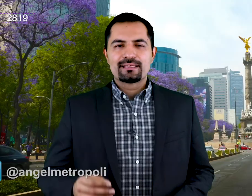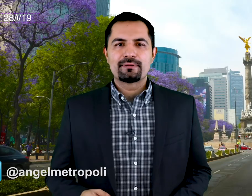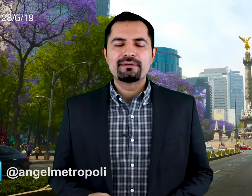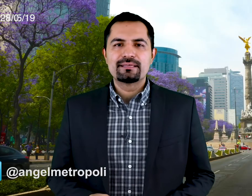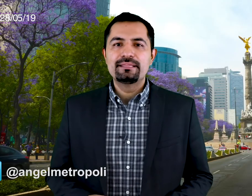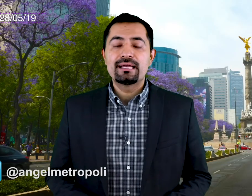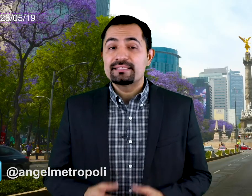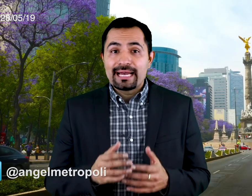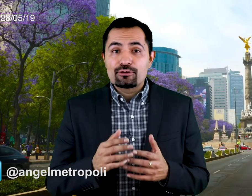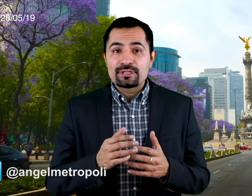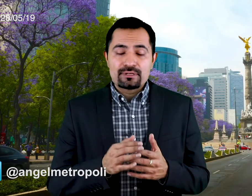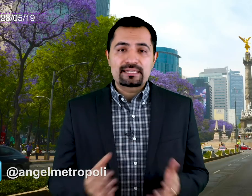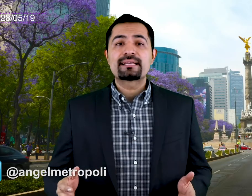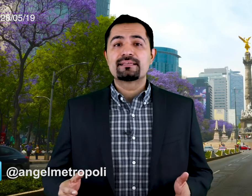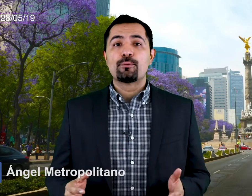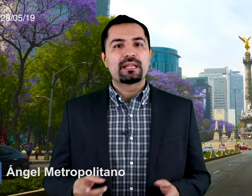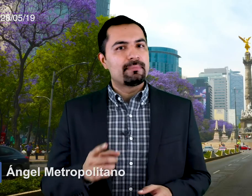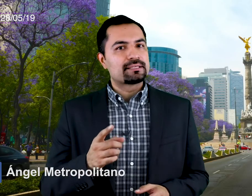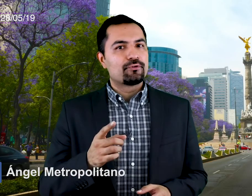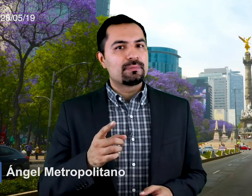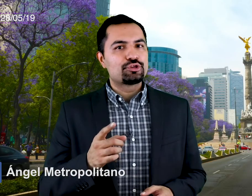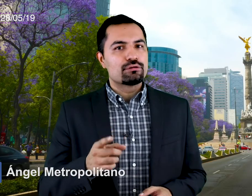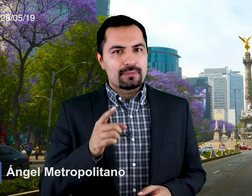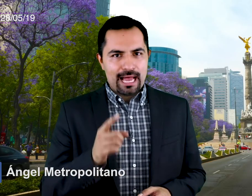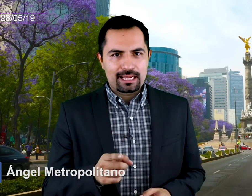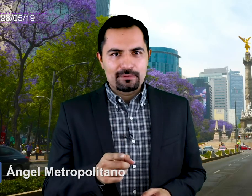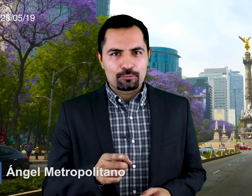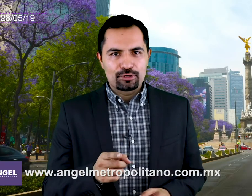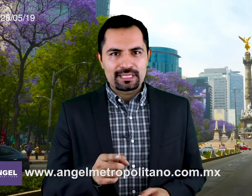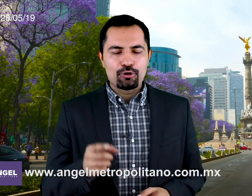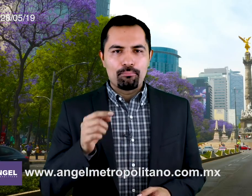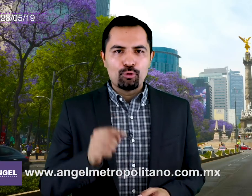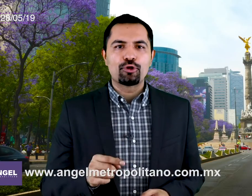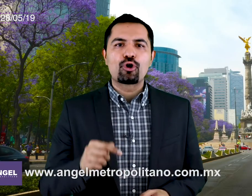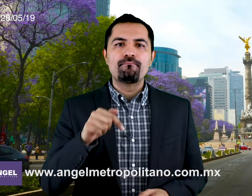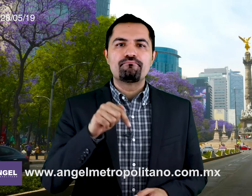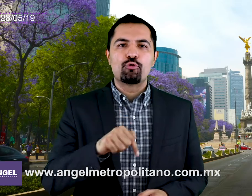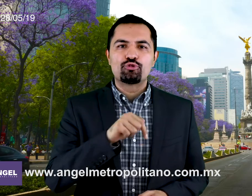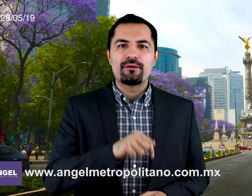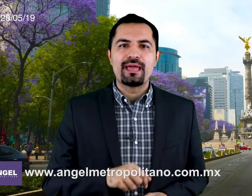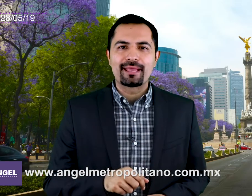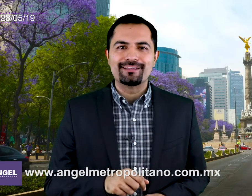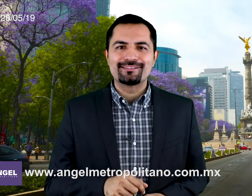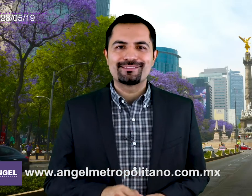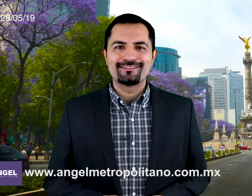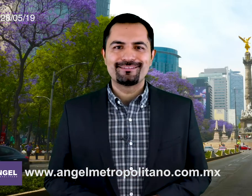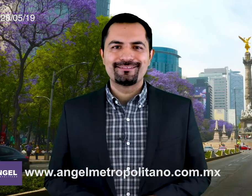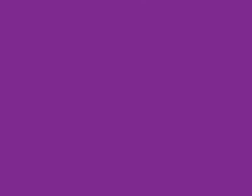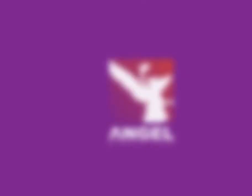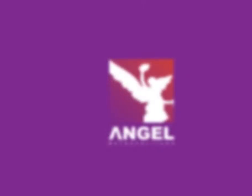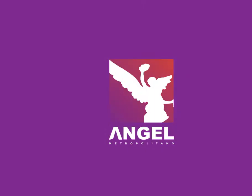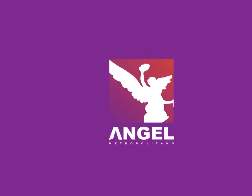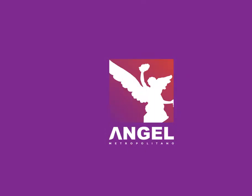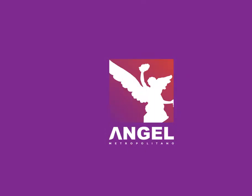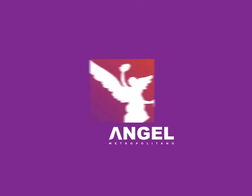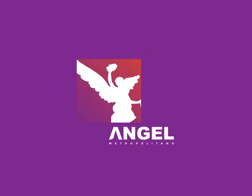Ahí están las breves del día. Síganos en nuestras redes o para más información, angelmetropolitano.com.mx.